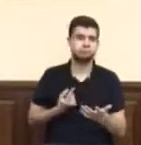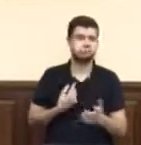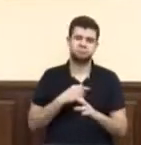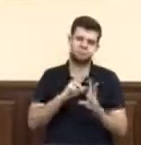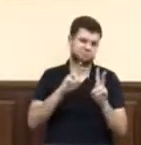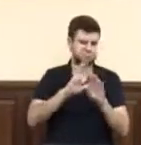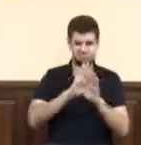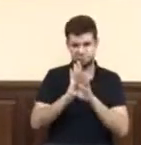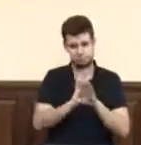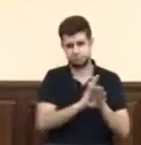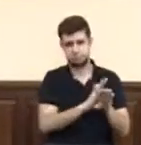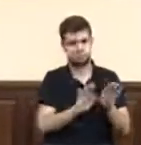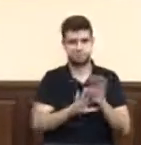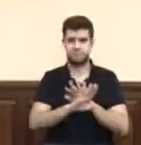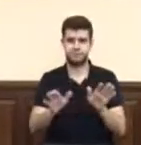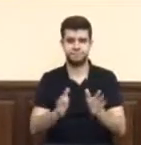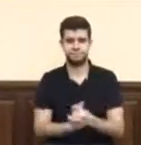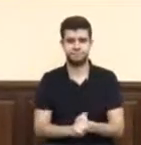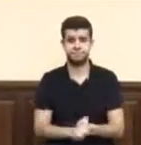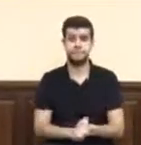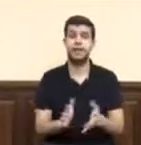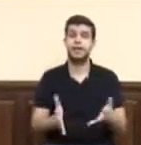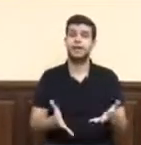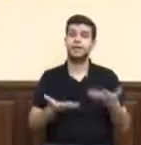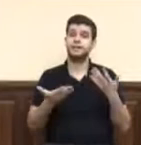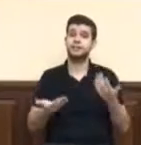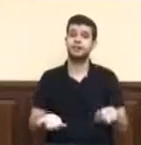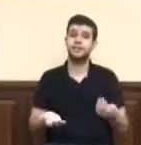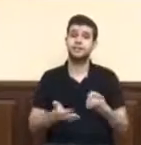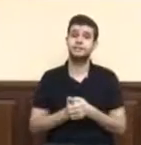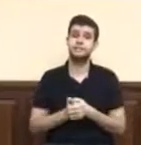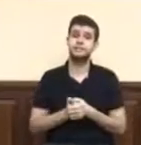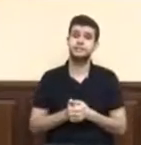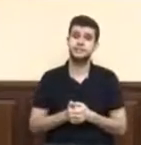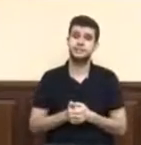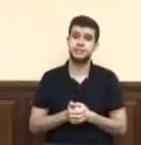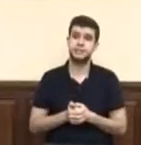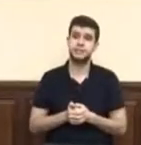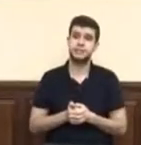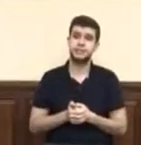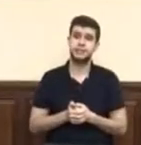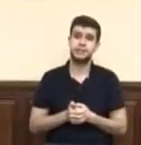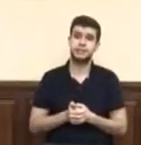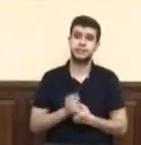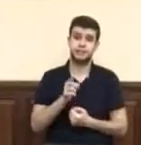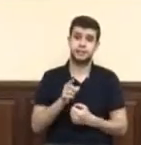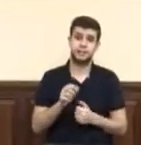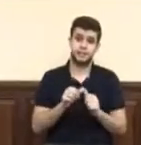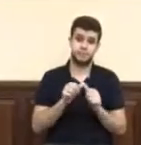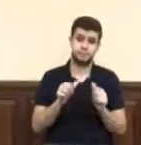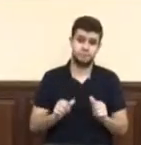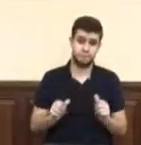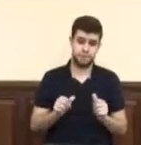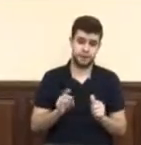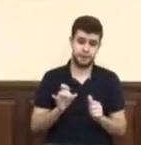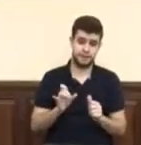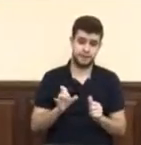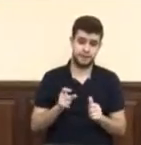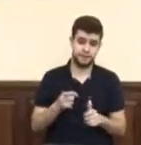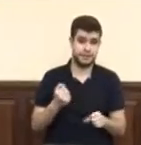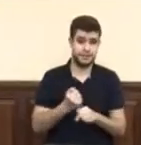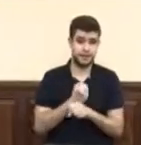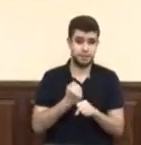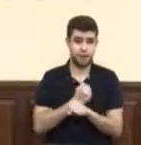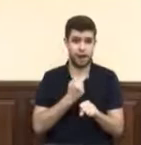Bueno, por lo tanto, y con esa manera de